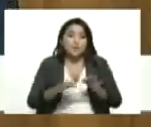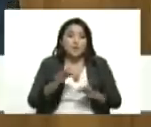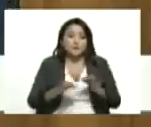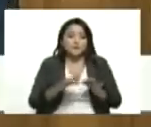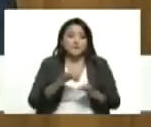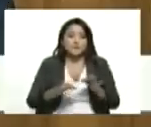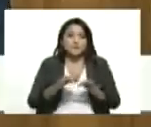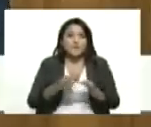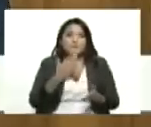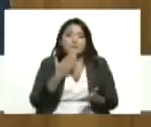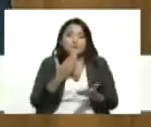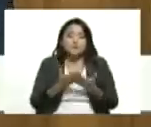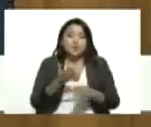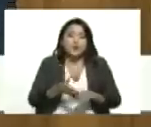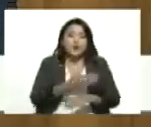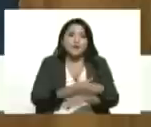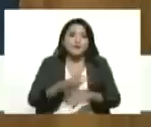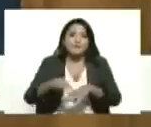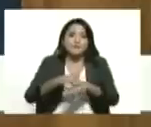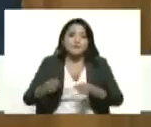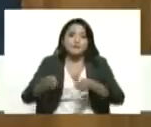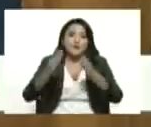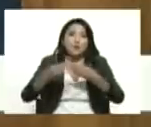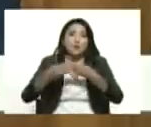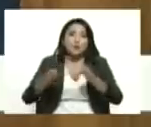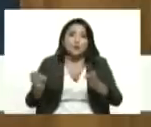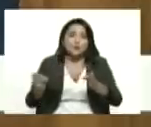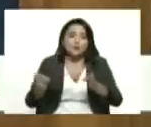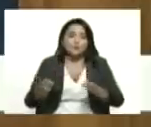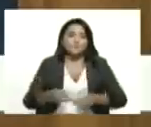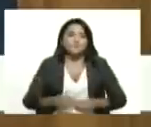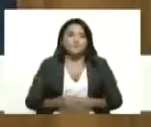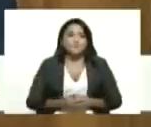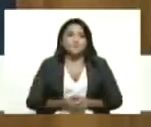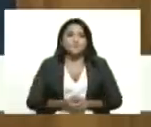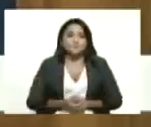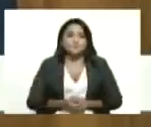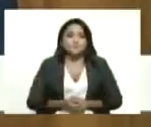a petición del Ministerio Público.